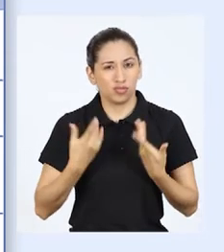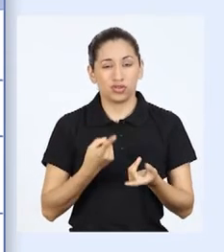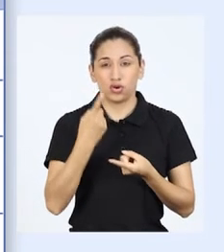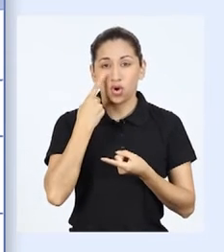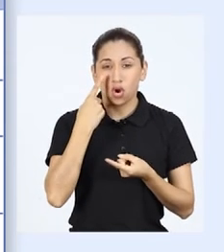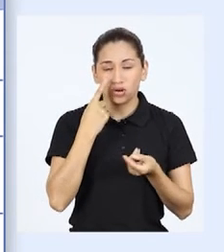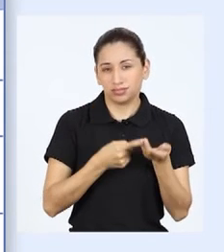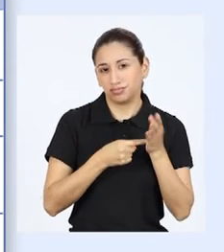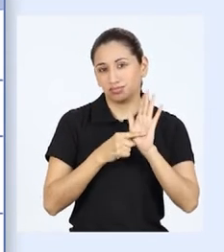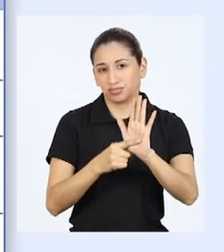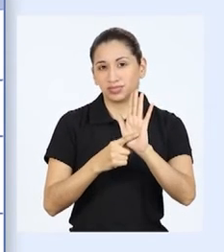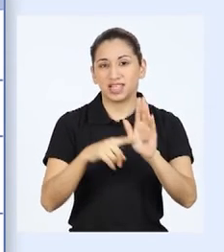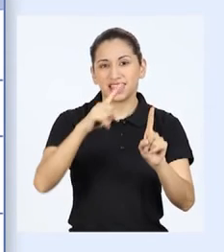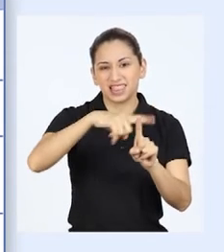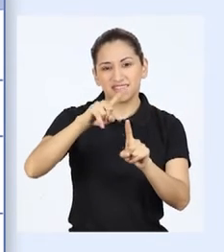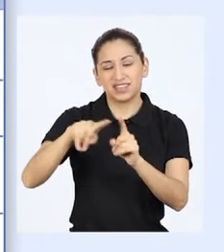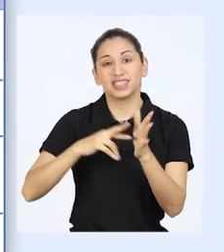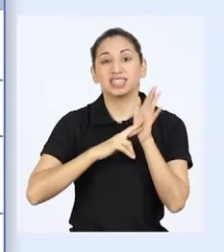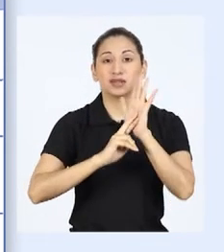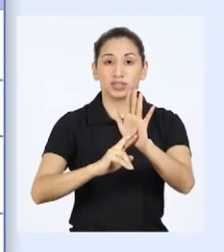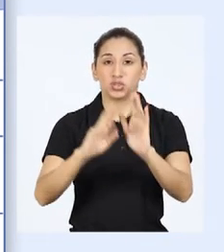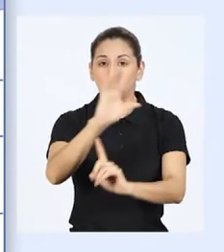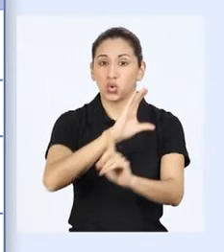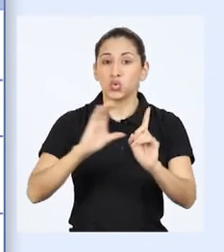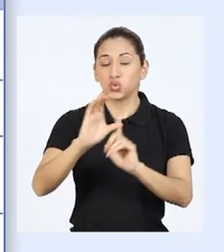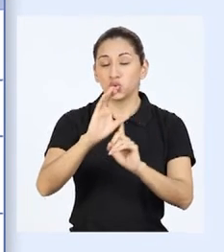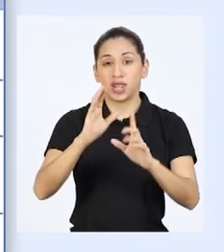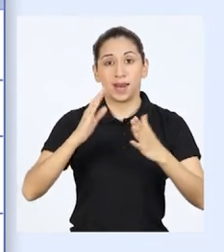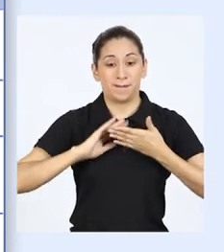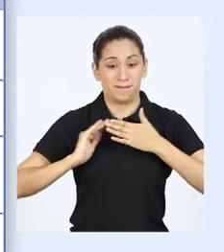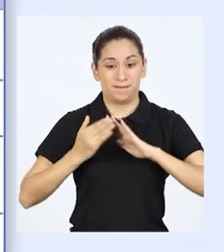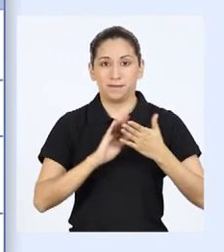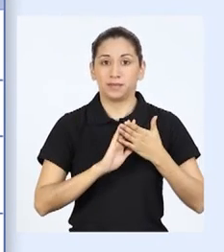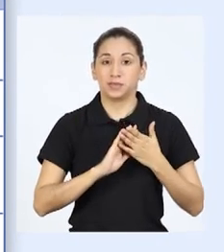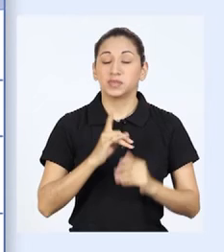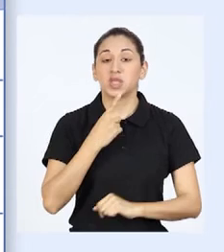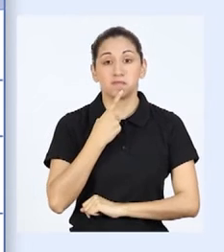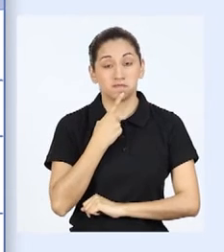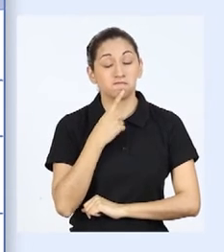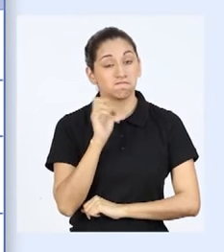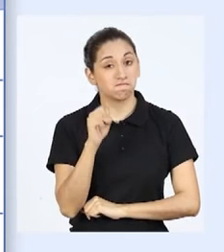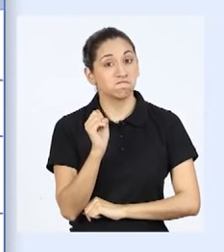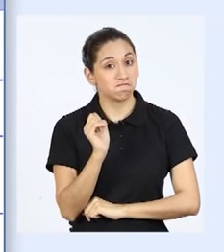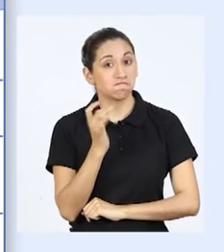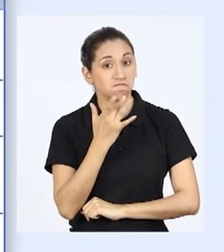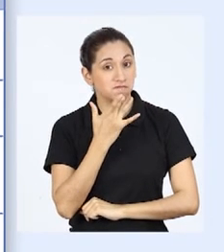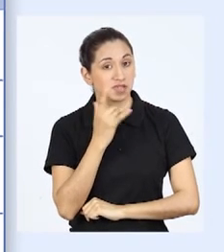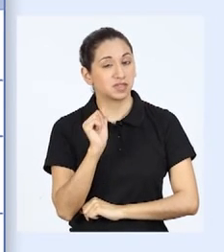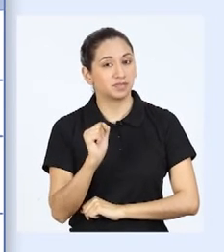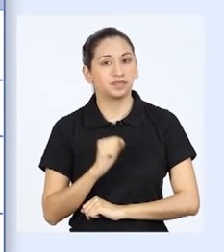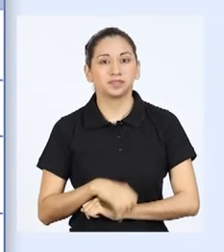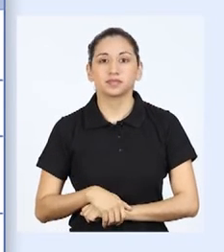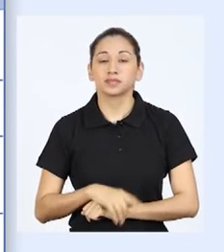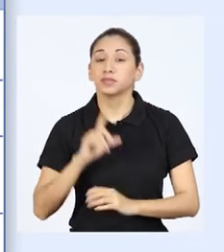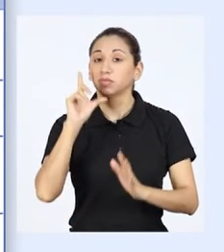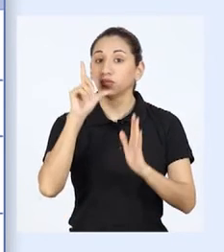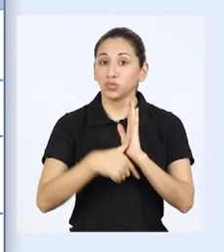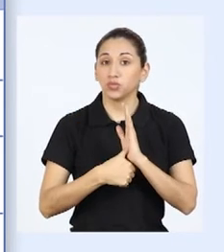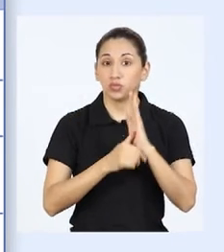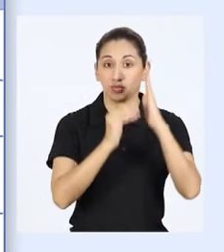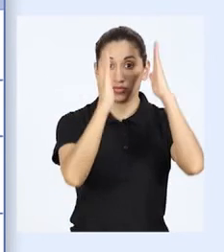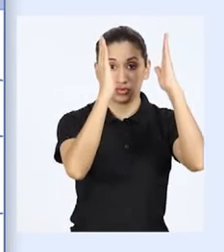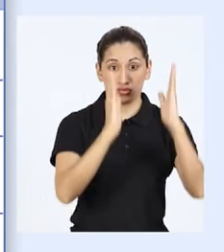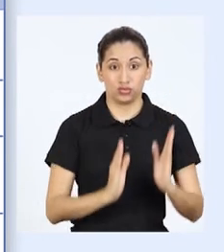las representaciones culturales de nuestra localidad? Me gusta. Luego, en cada